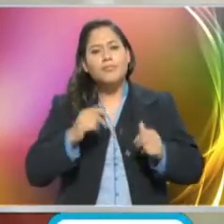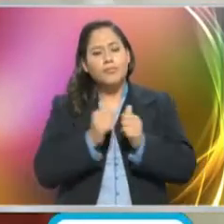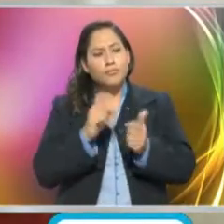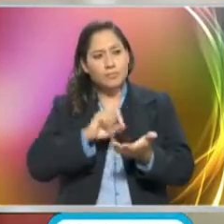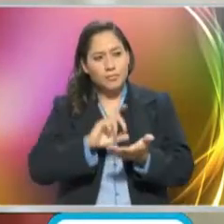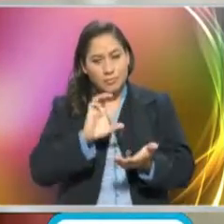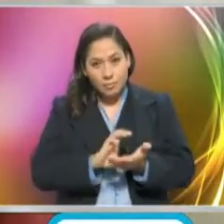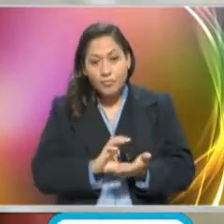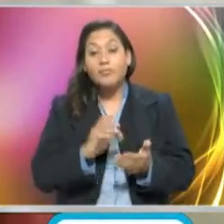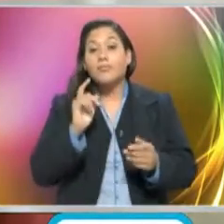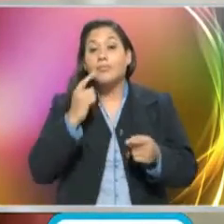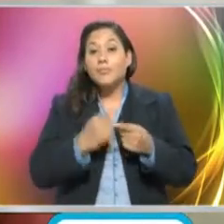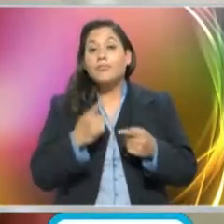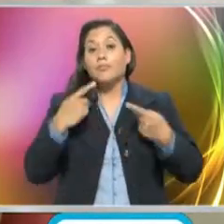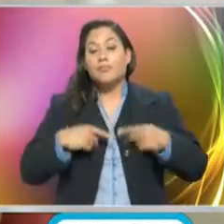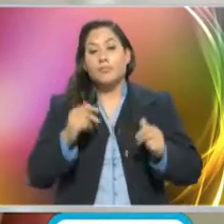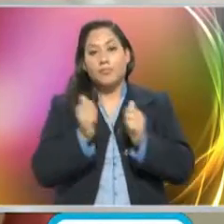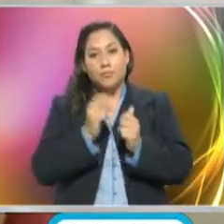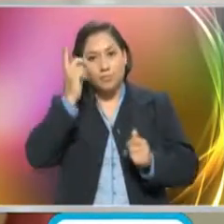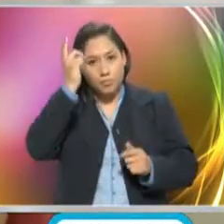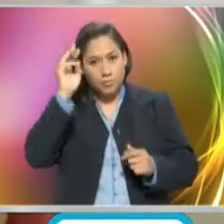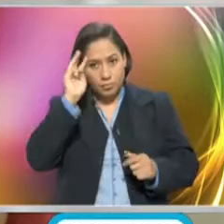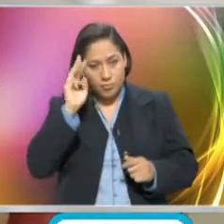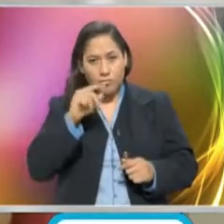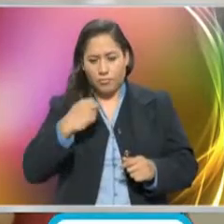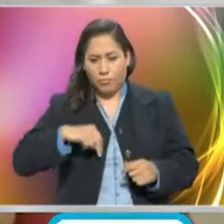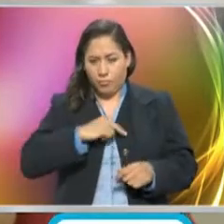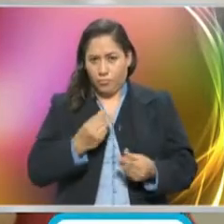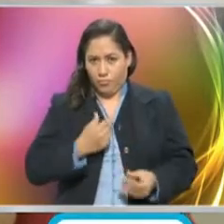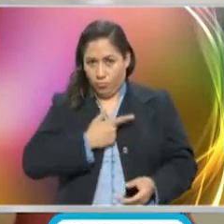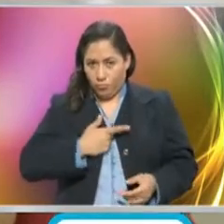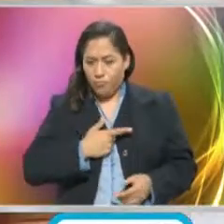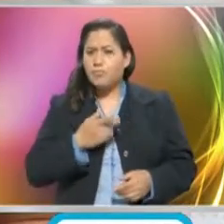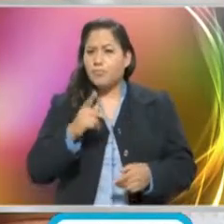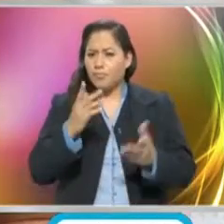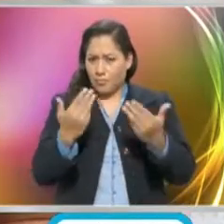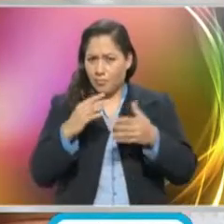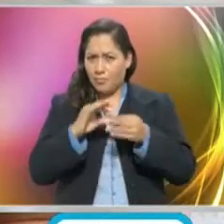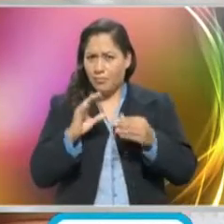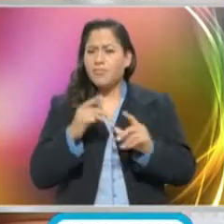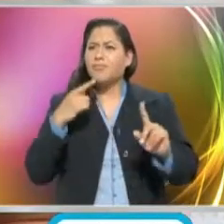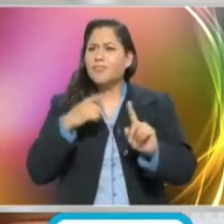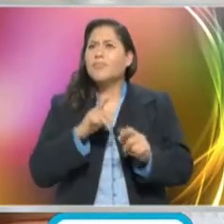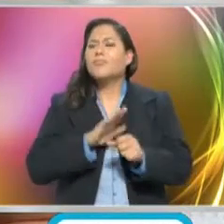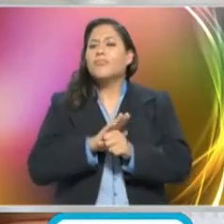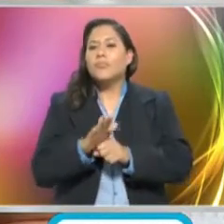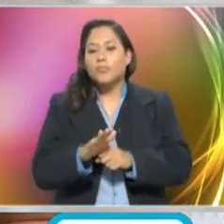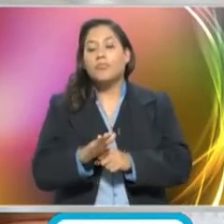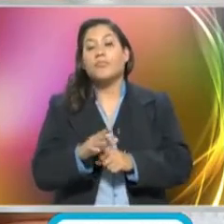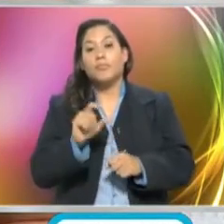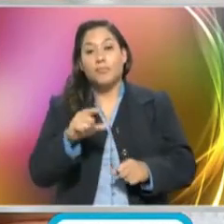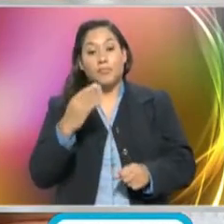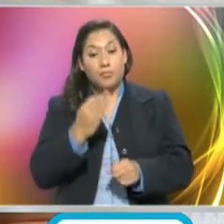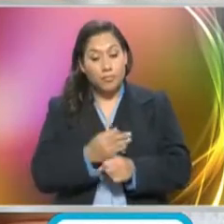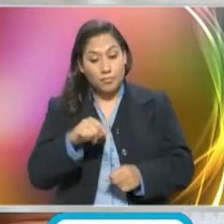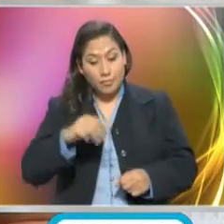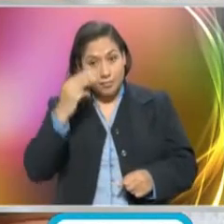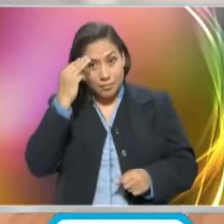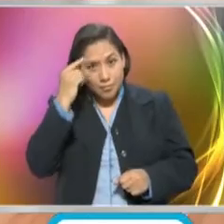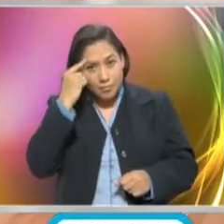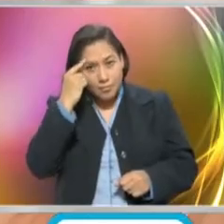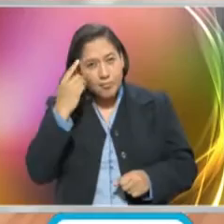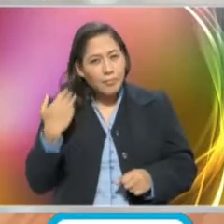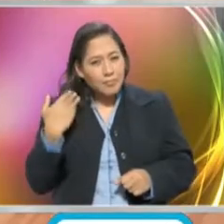discapacidad y en específico de las personas con síndrome de Down. Nosotros encantados, pero cuéntanos, ¿qué objetivos tienen ahorita en mente